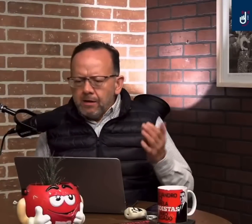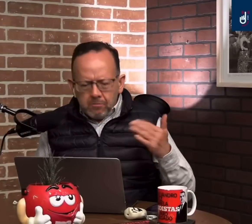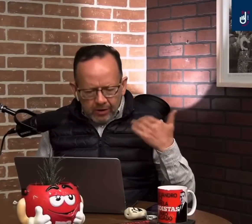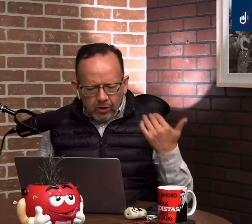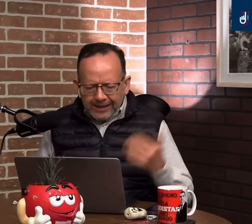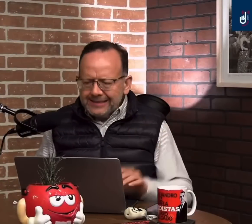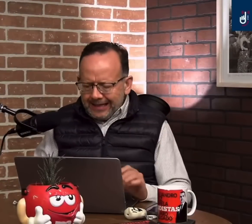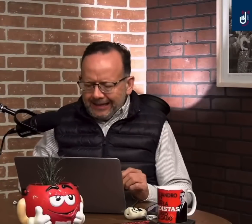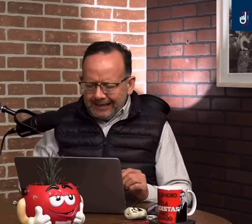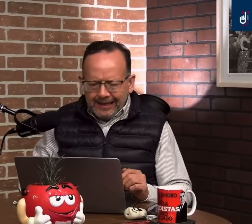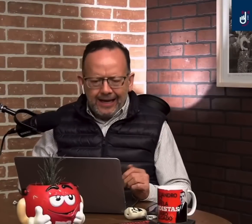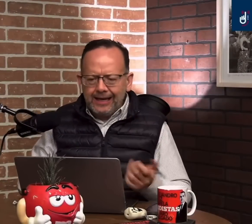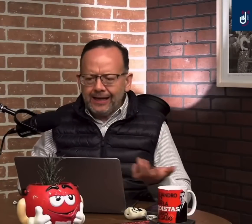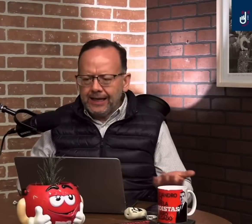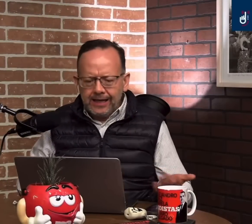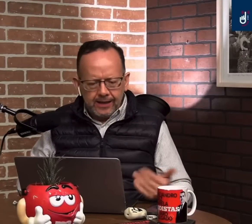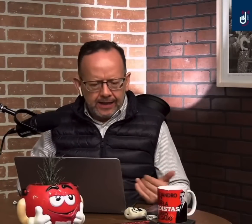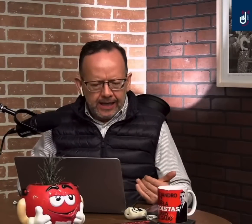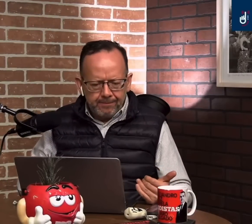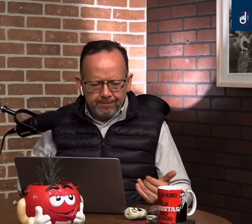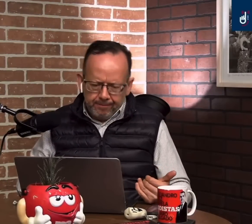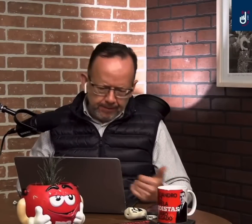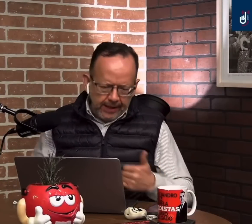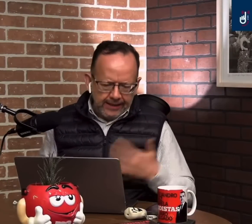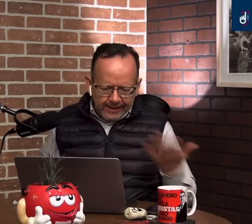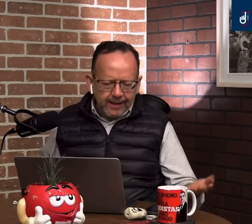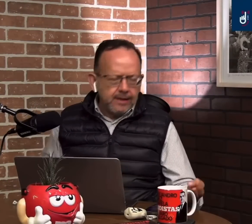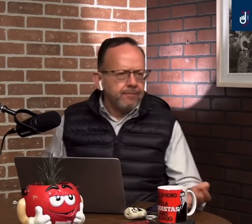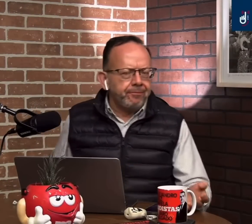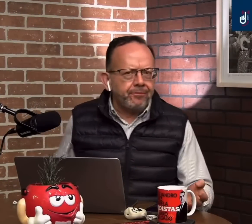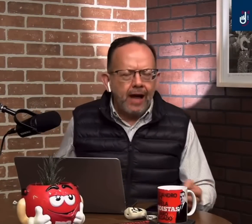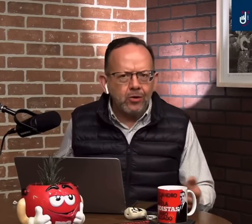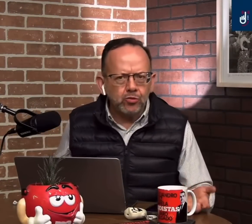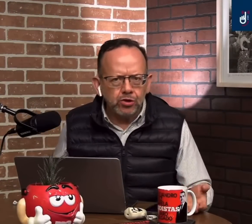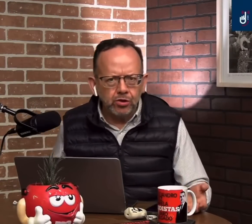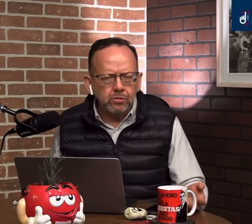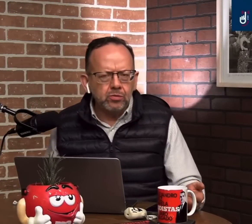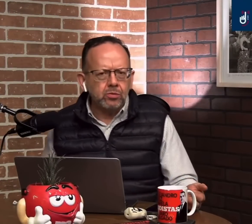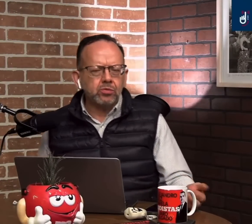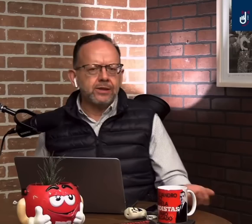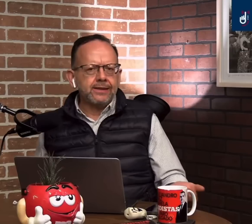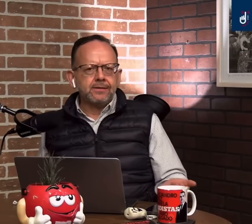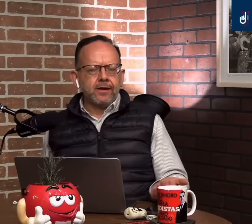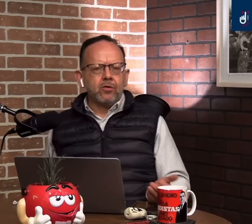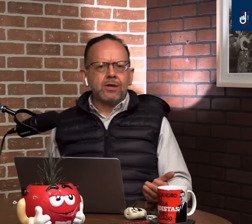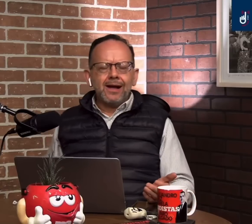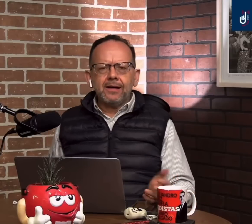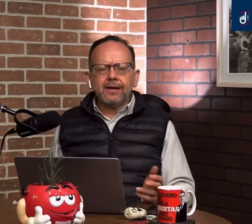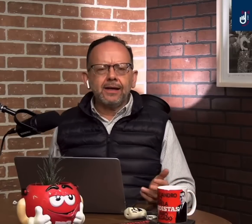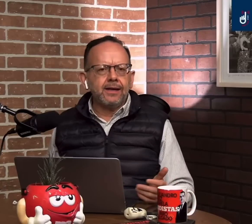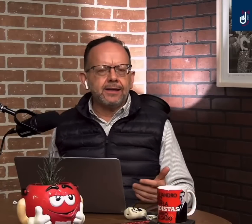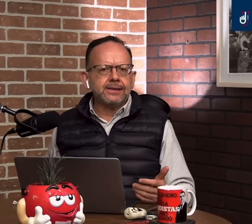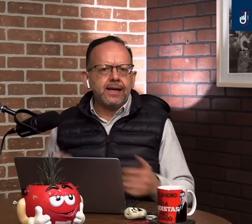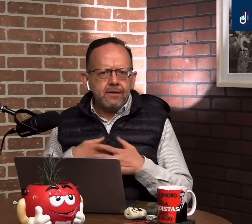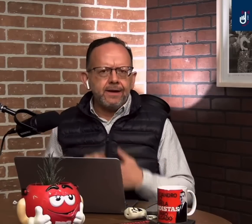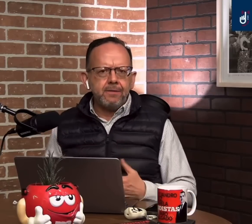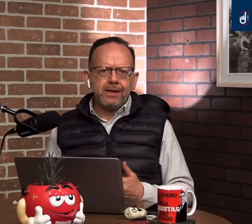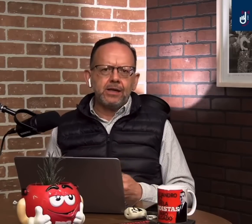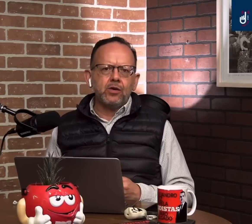bueno es que el jey anunció usted recordará que